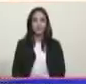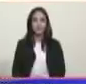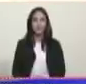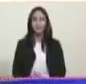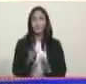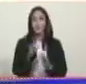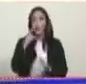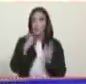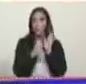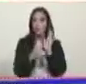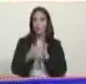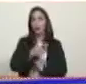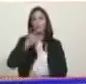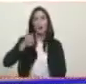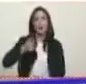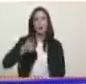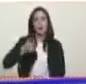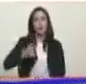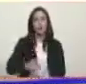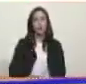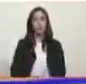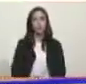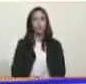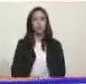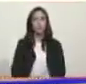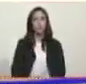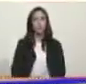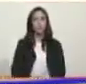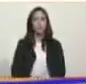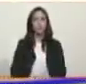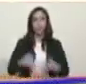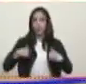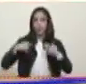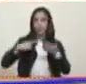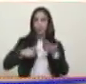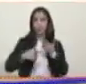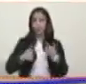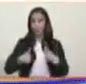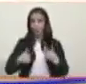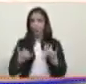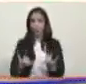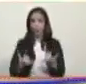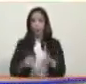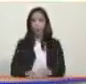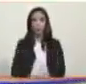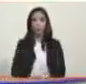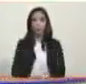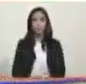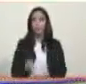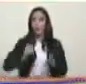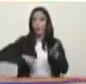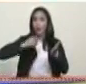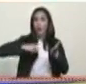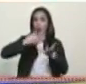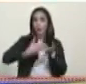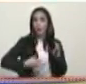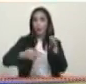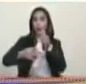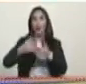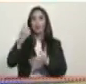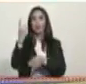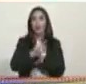Aquí tengo mi lapicero y voy a proceder a firmar el